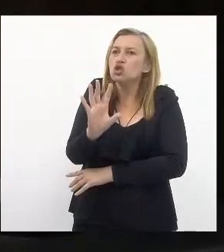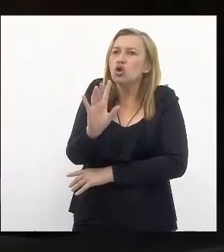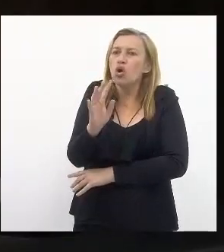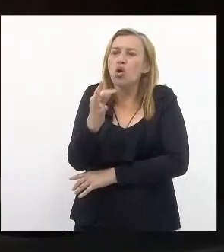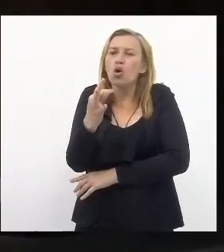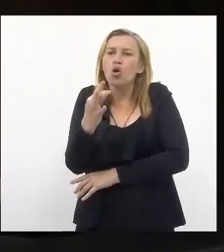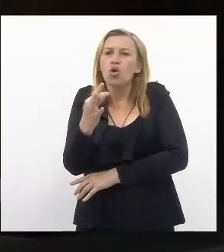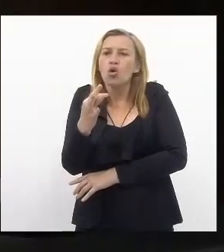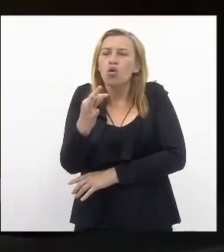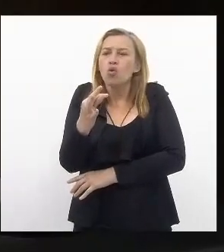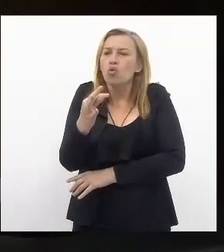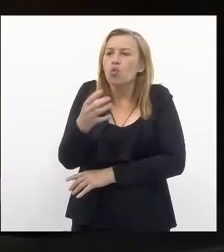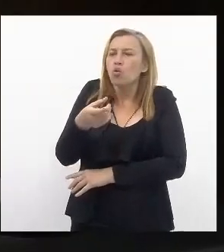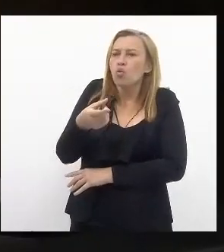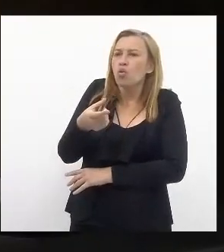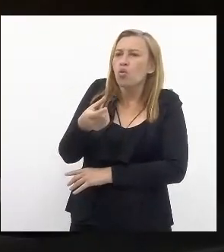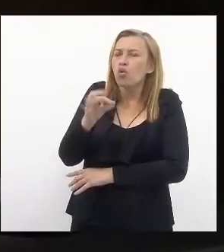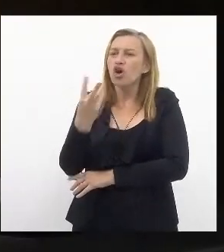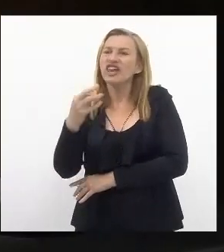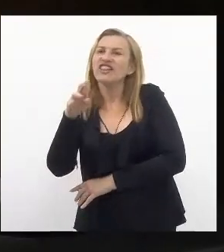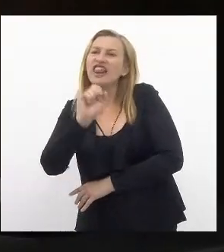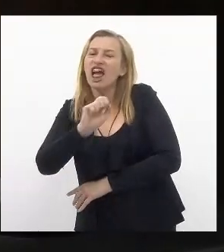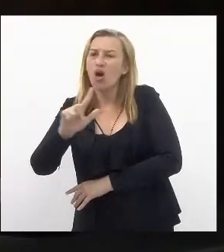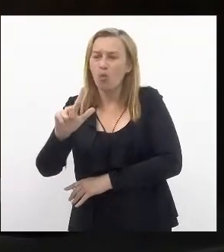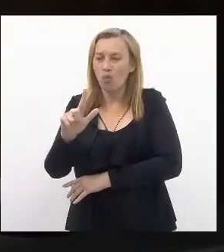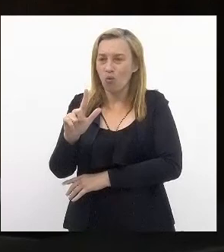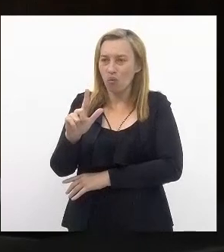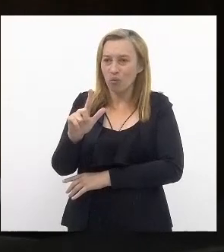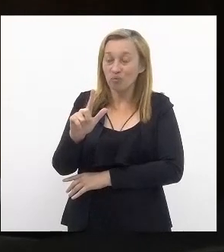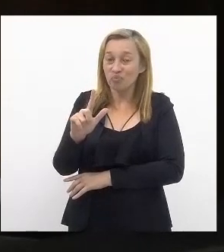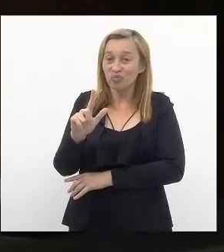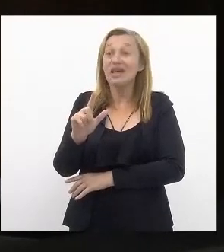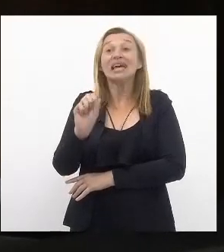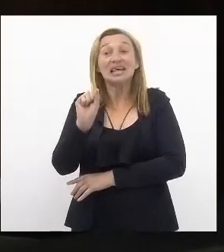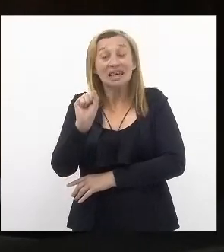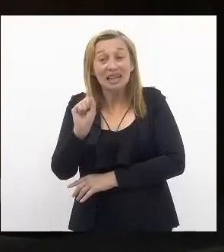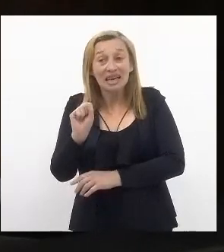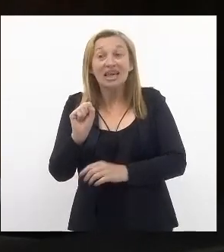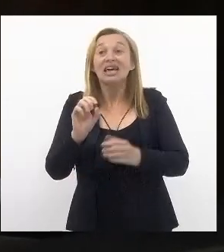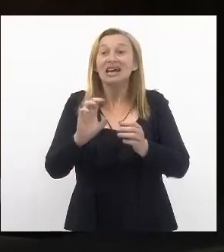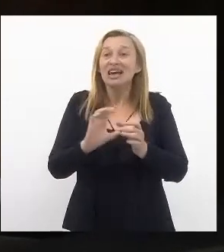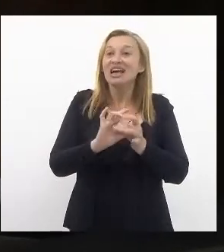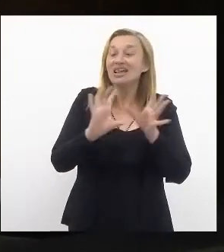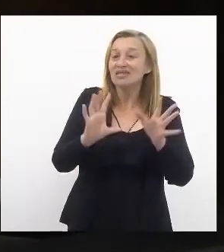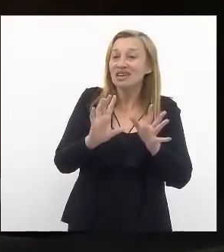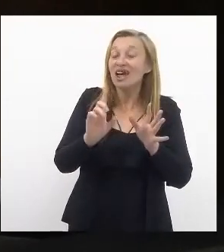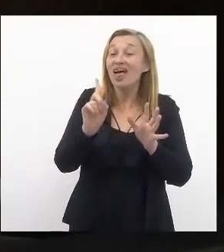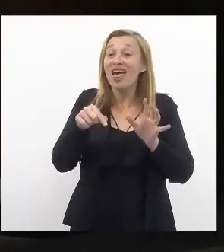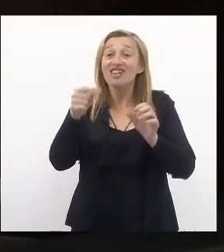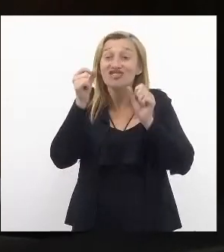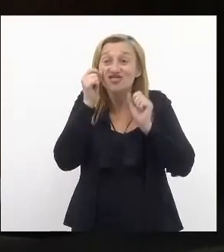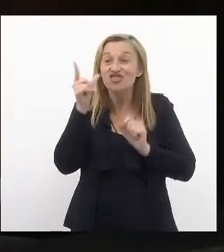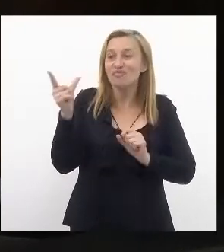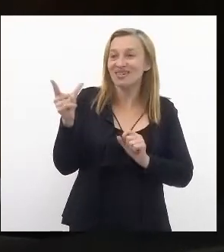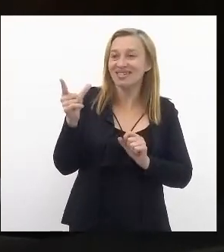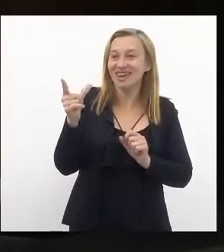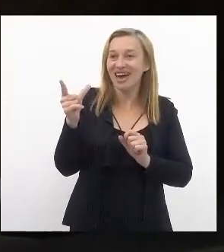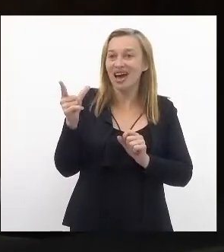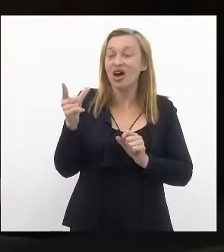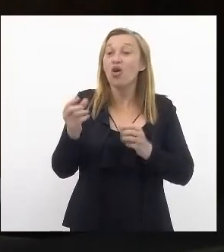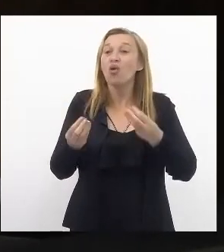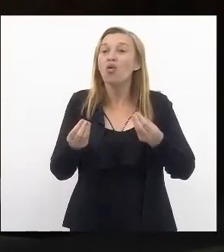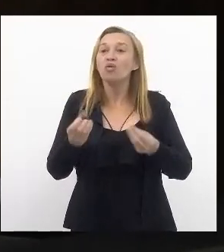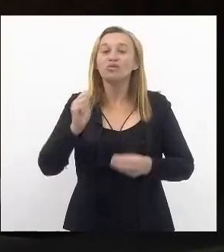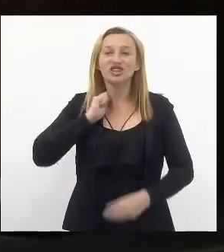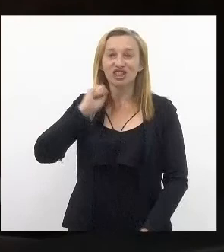cóctel que ofrecen cada año. La independencia es hacer despertar, como